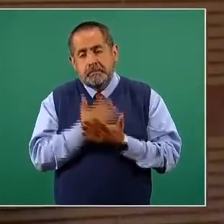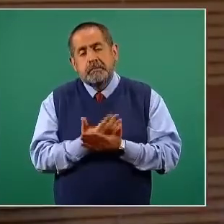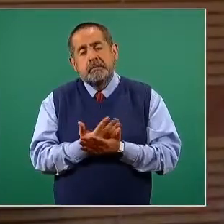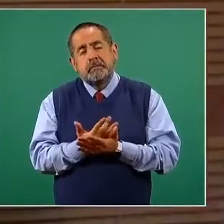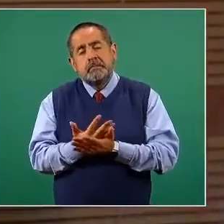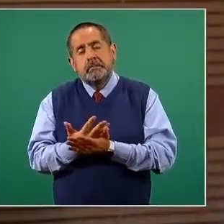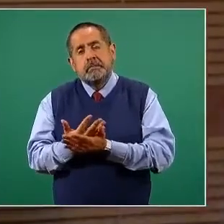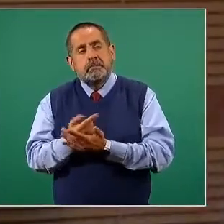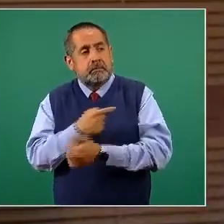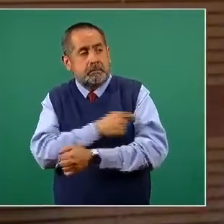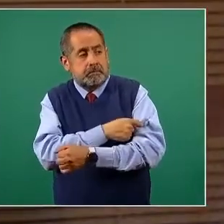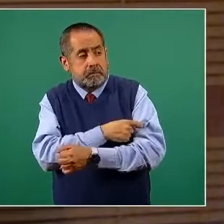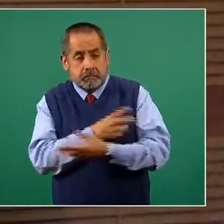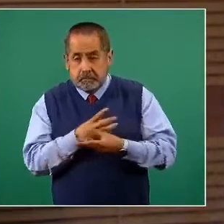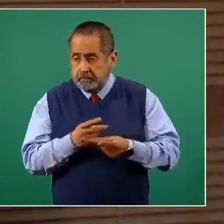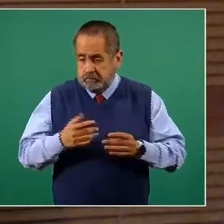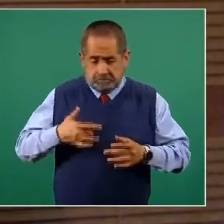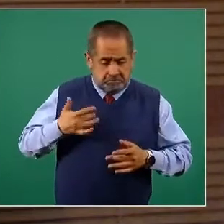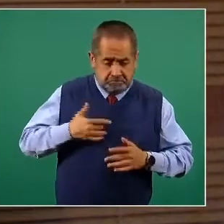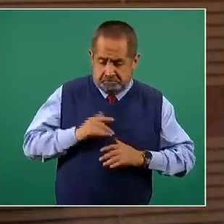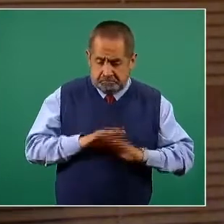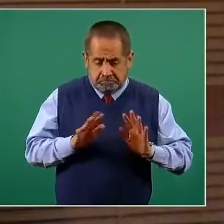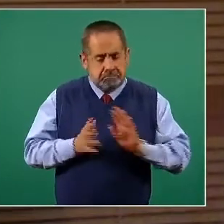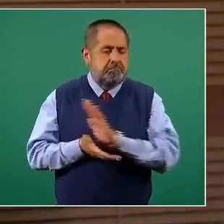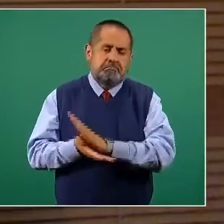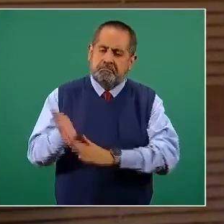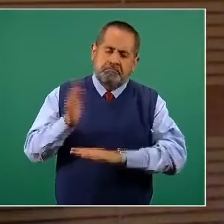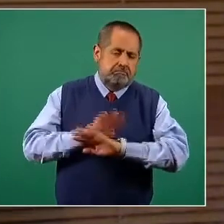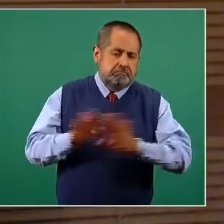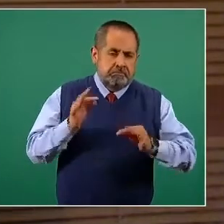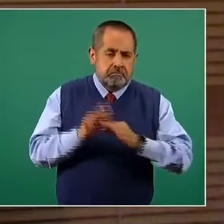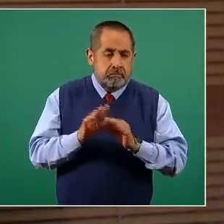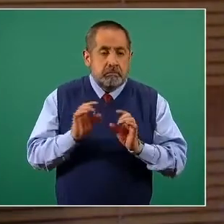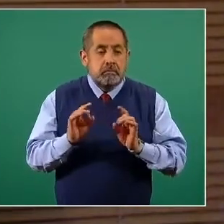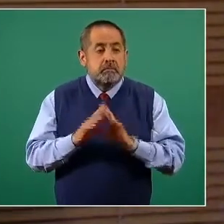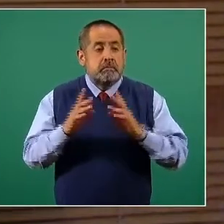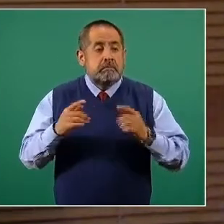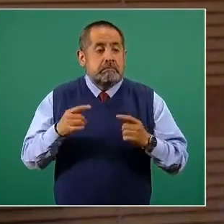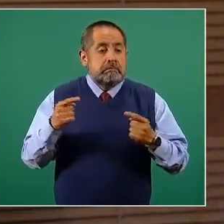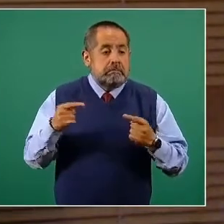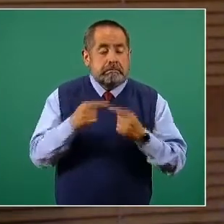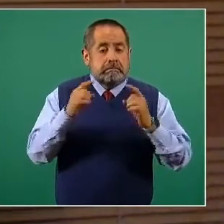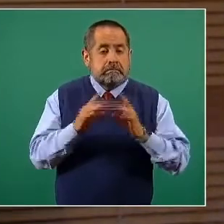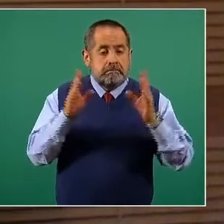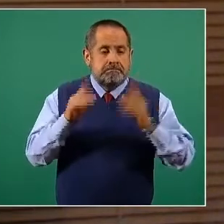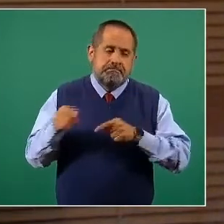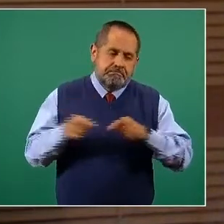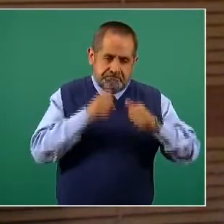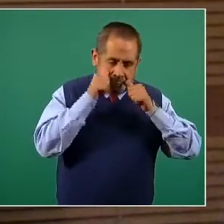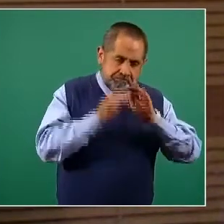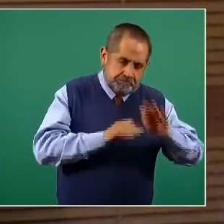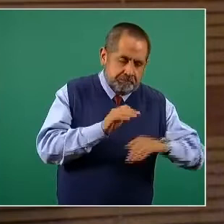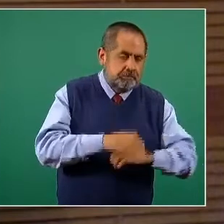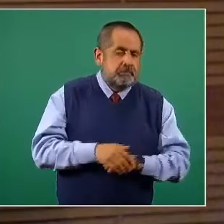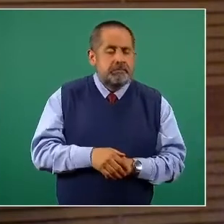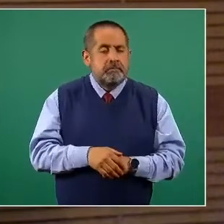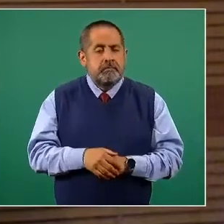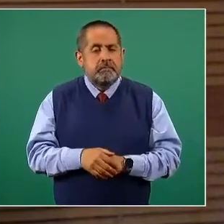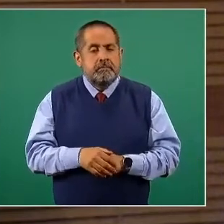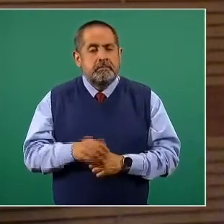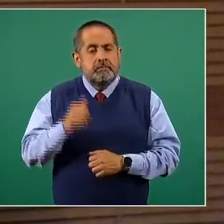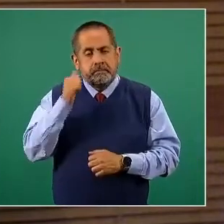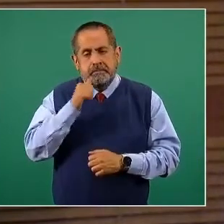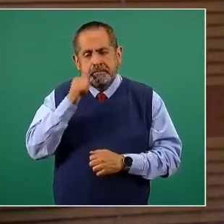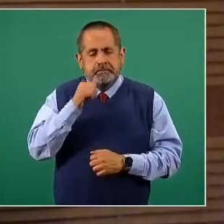aquellas personas que tengan algún tipo de reacción alérgica. Hemos tenido algunos casos en todos los sitios. Uno de